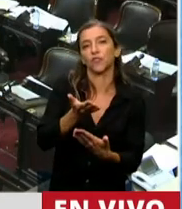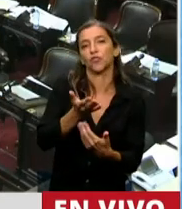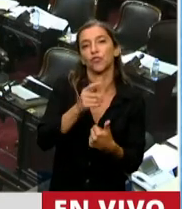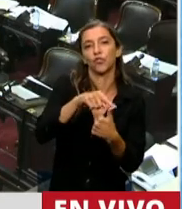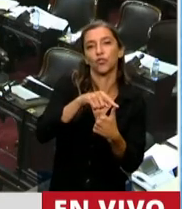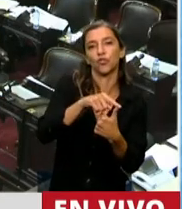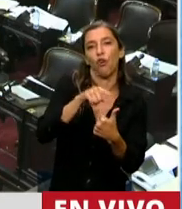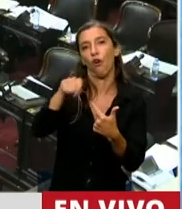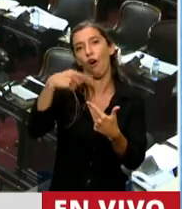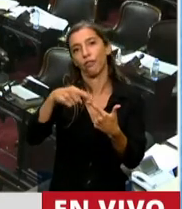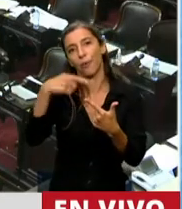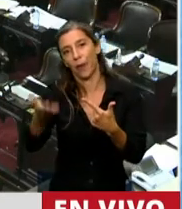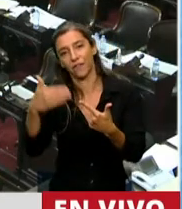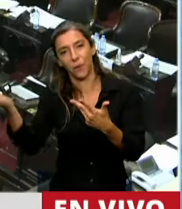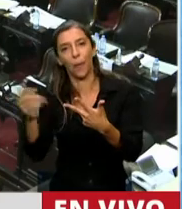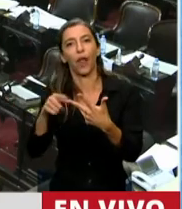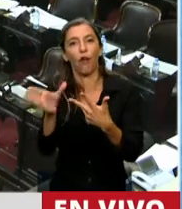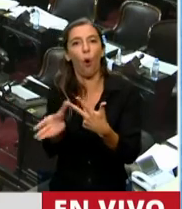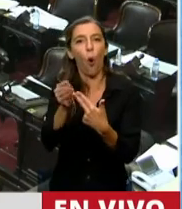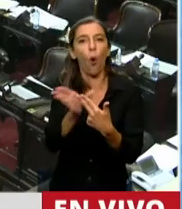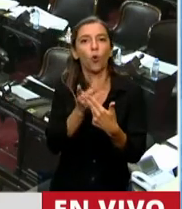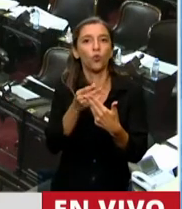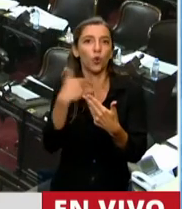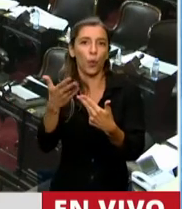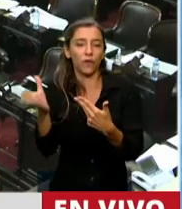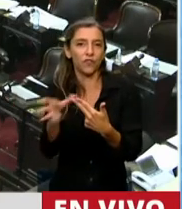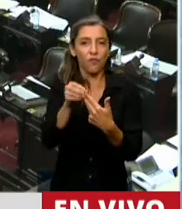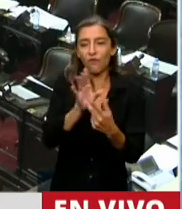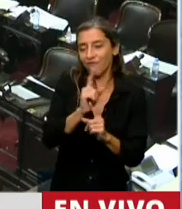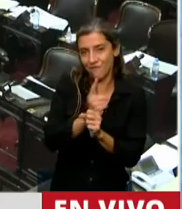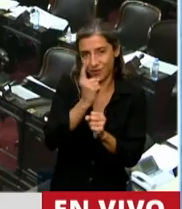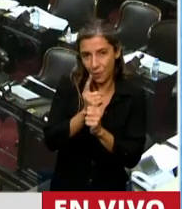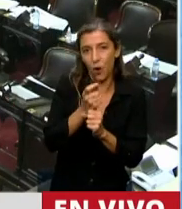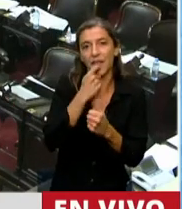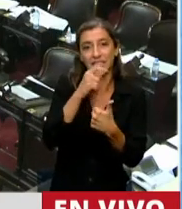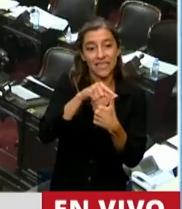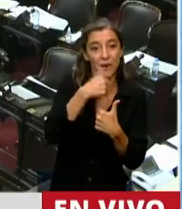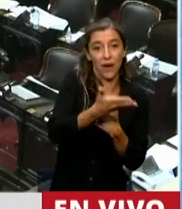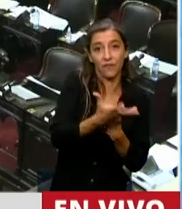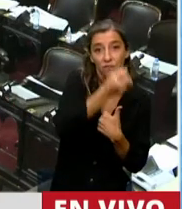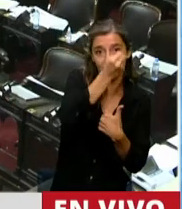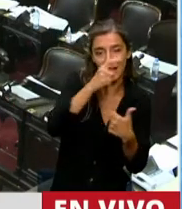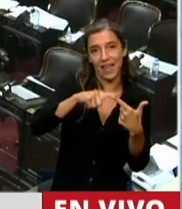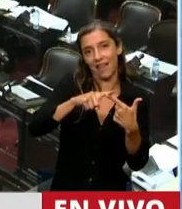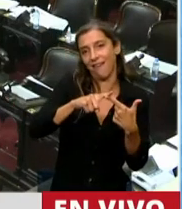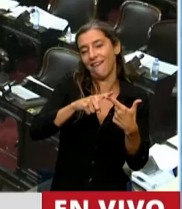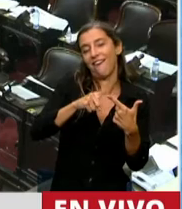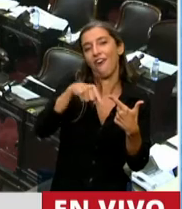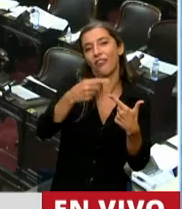unos con otros, ¿no? Quien se acoge a uno de ellos no lo podrá hacer en el otro. Por